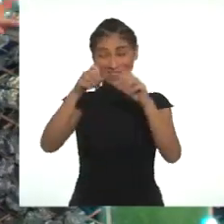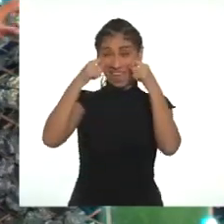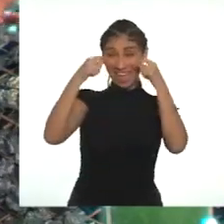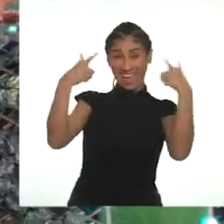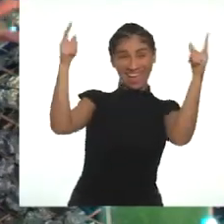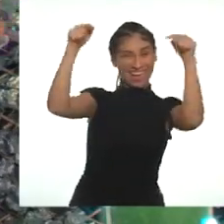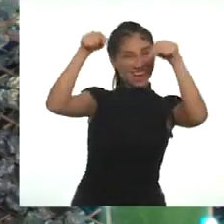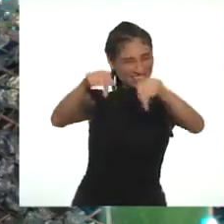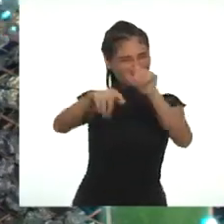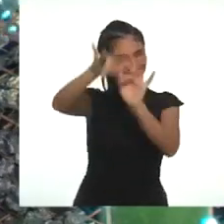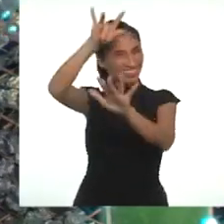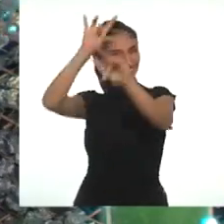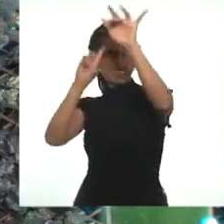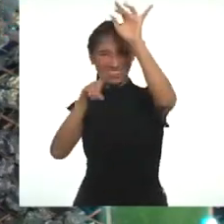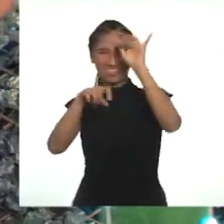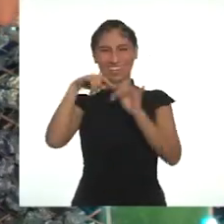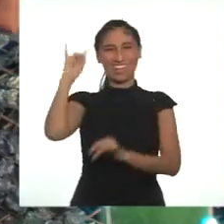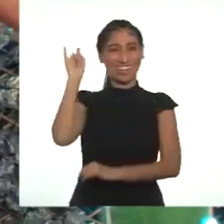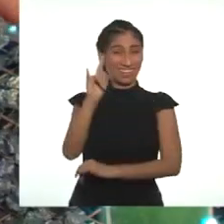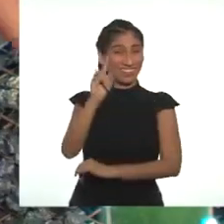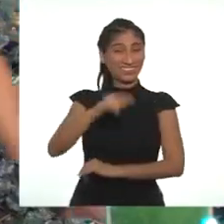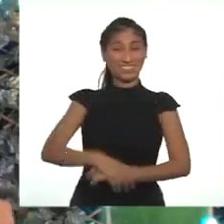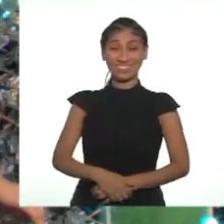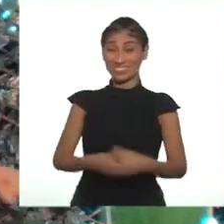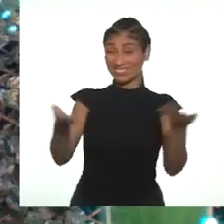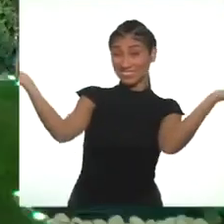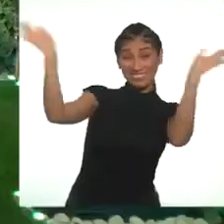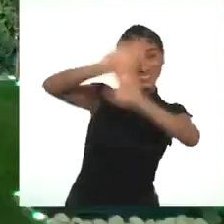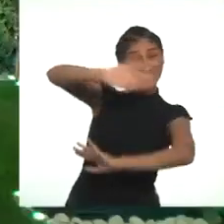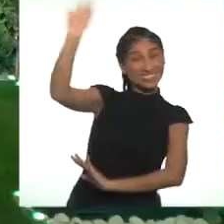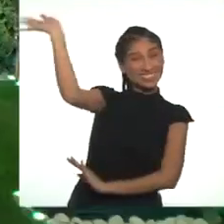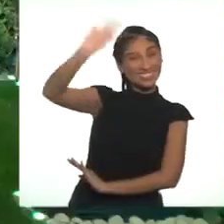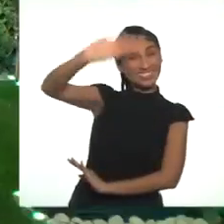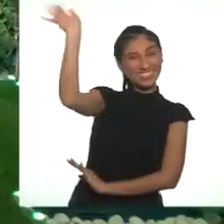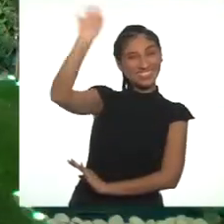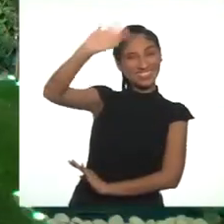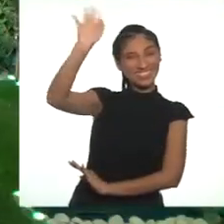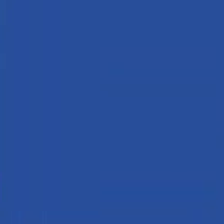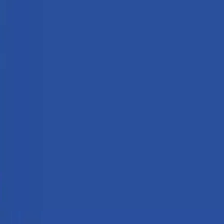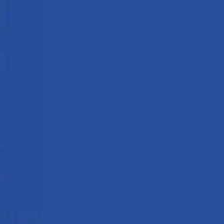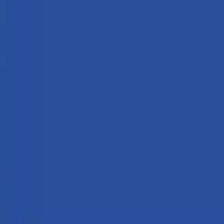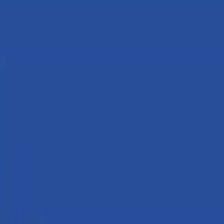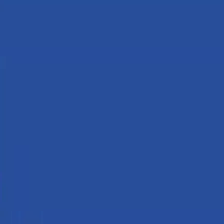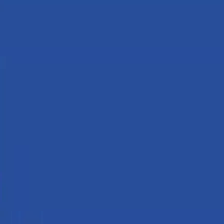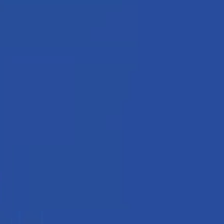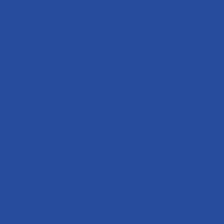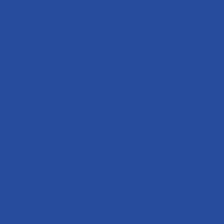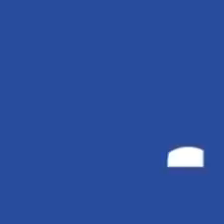sorpresas y nuevos retos aquí en el mágico mundo de Decao. ¡Nos vemos!